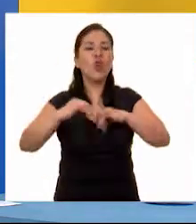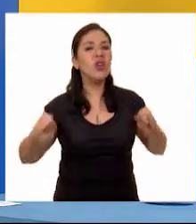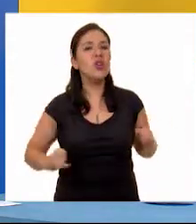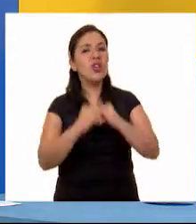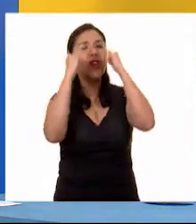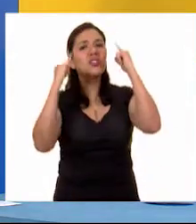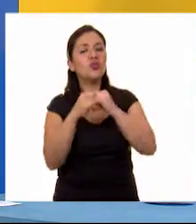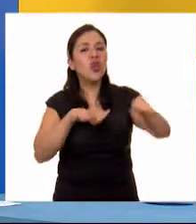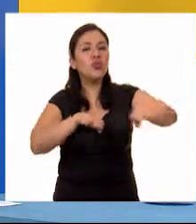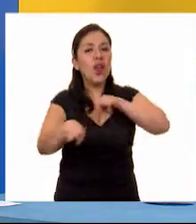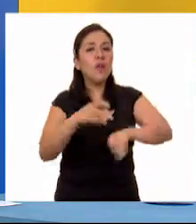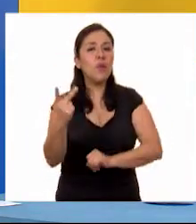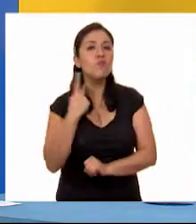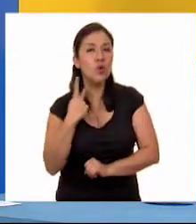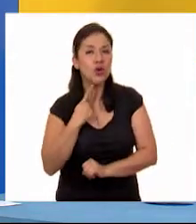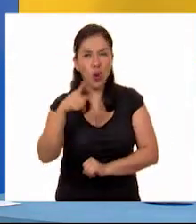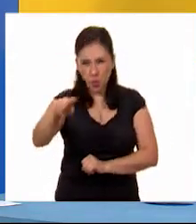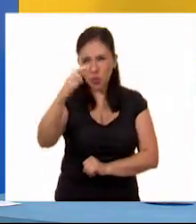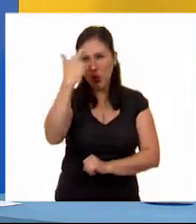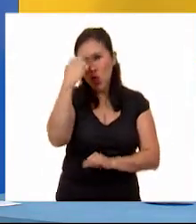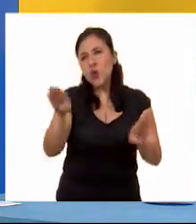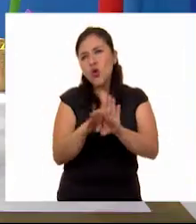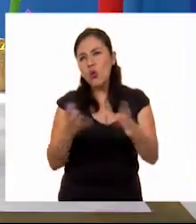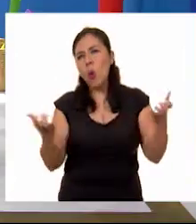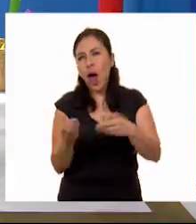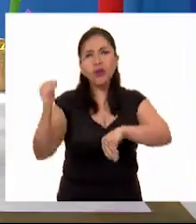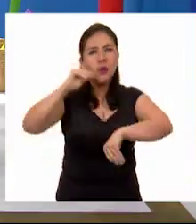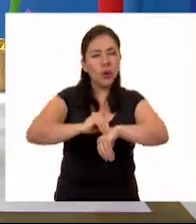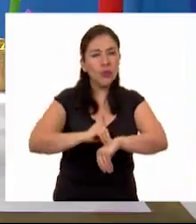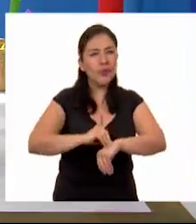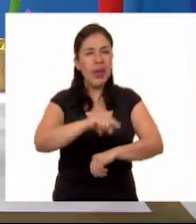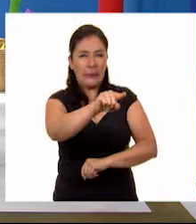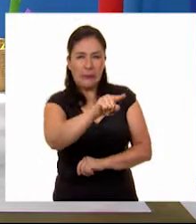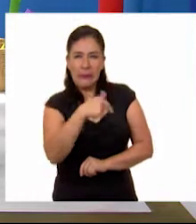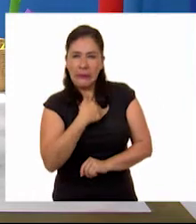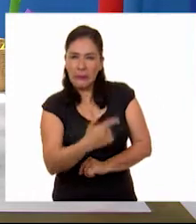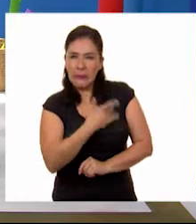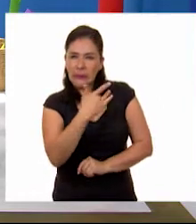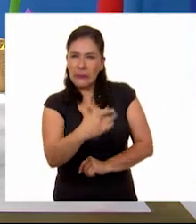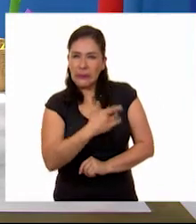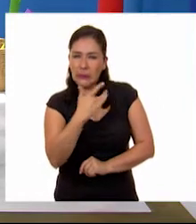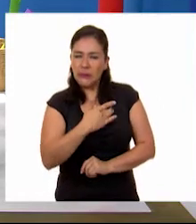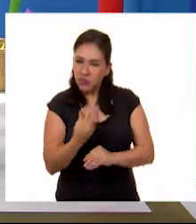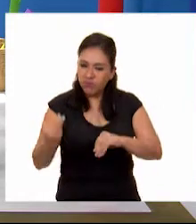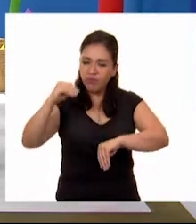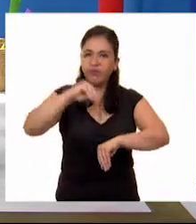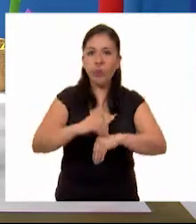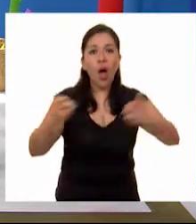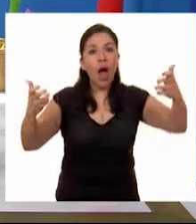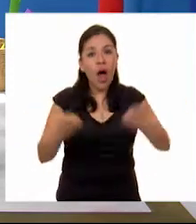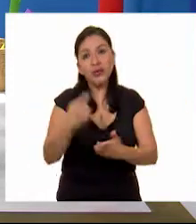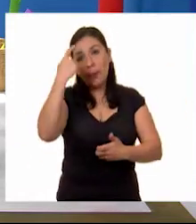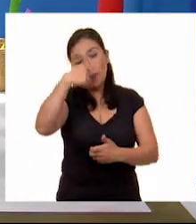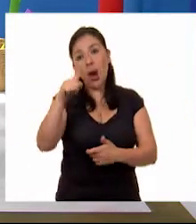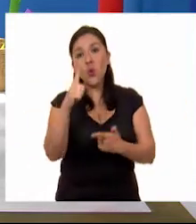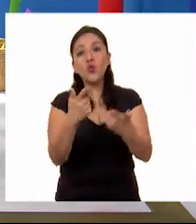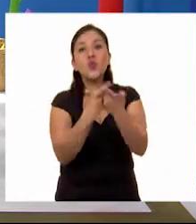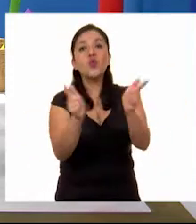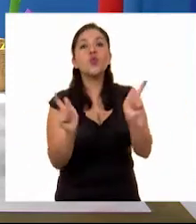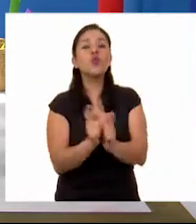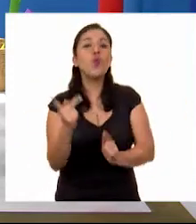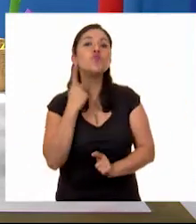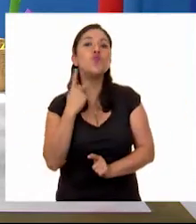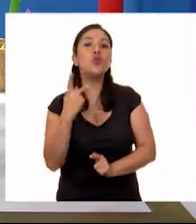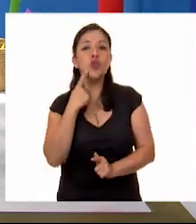de la clase política. ¿Y te acuerdas cómo lo hizo, Jenny? Si no mal recuerdo, promovió la creación de un partido de alcance